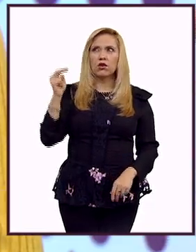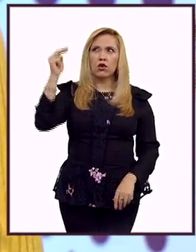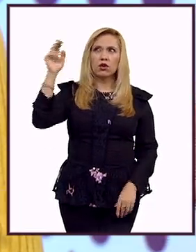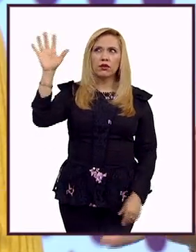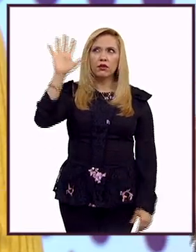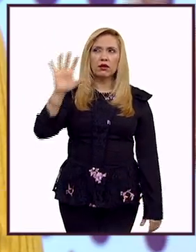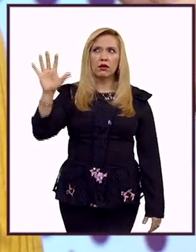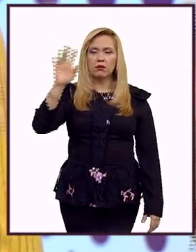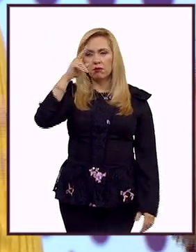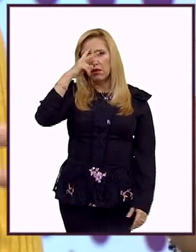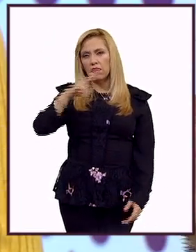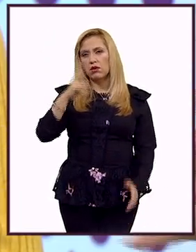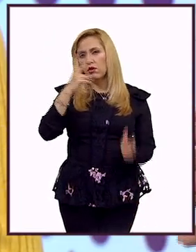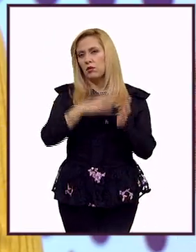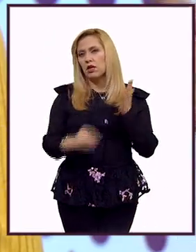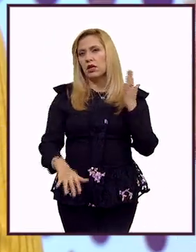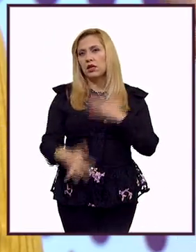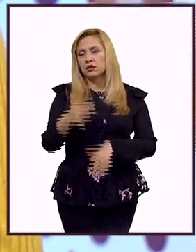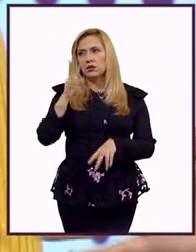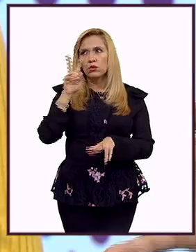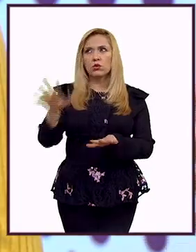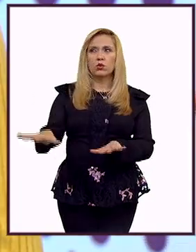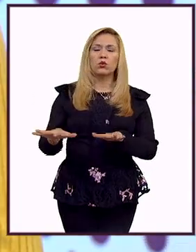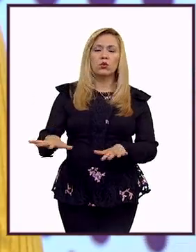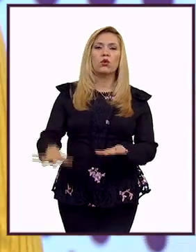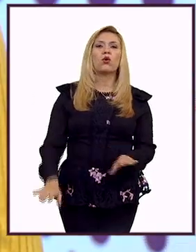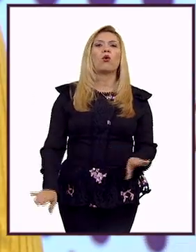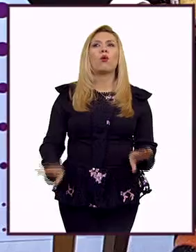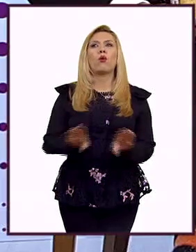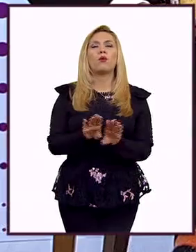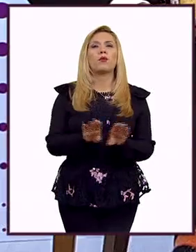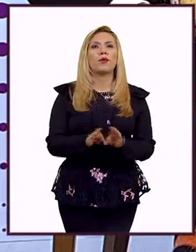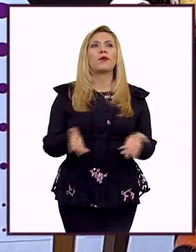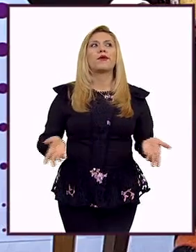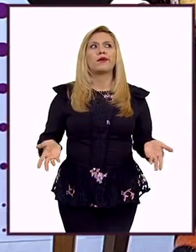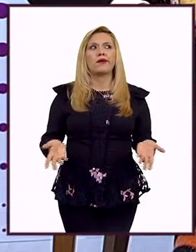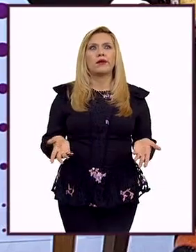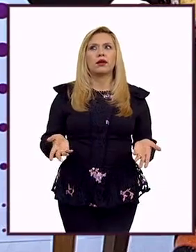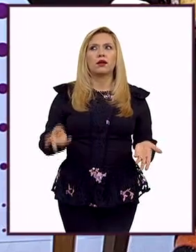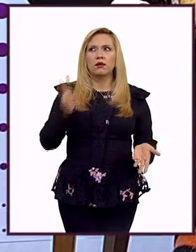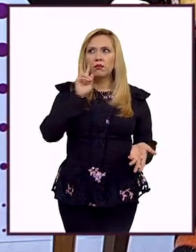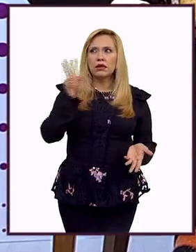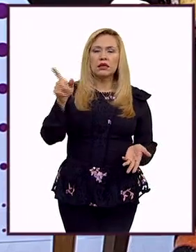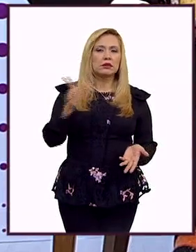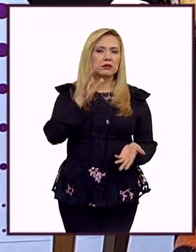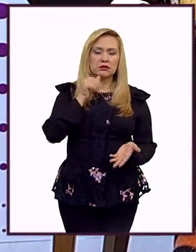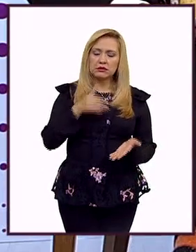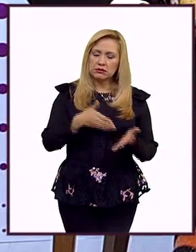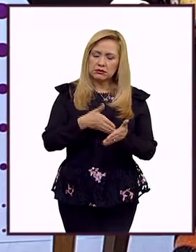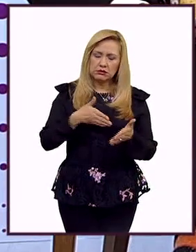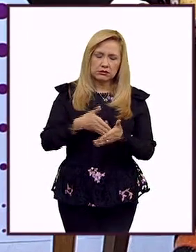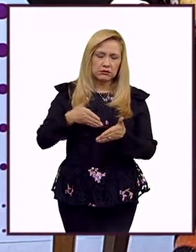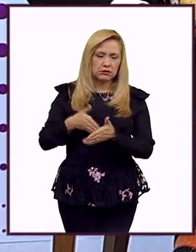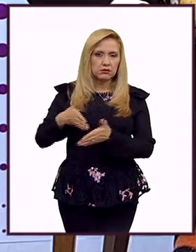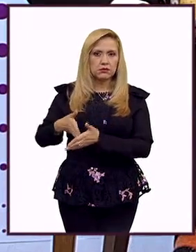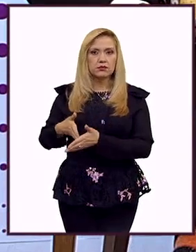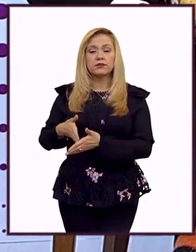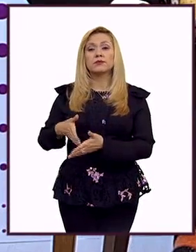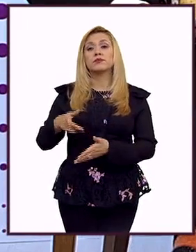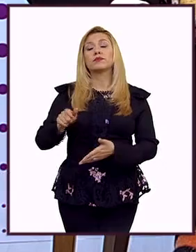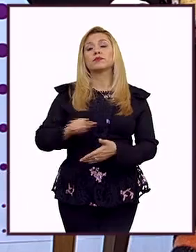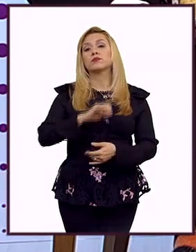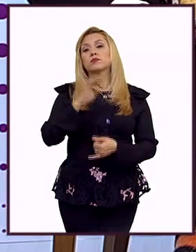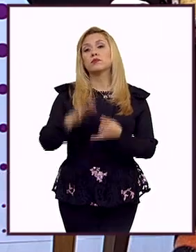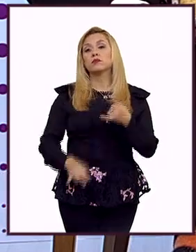país, en el 2015 fue muy emblemático cómo hay una serie de limitaciones para el acceso a esos derechos. Y finalmente también